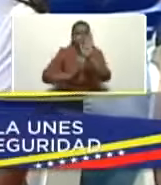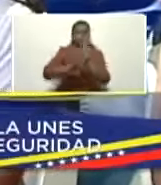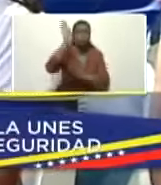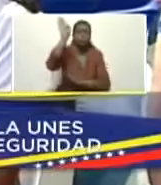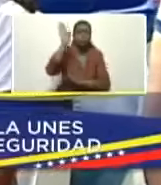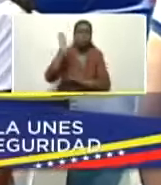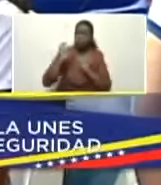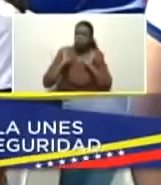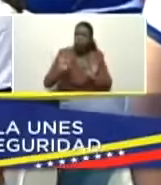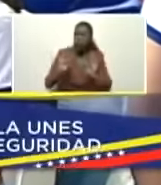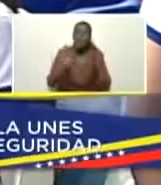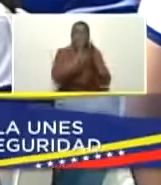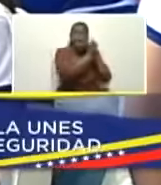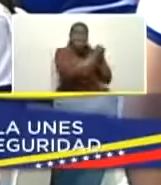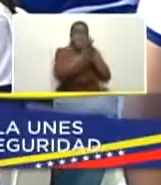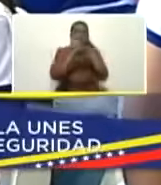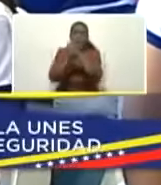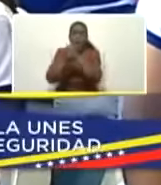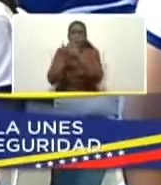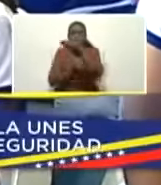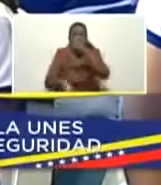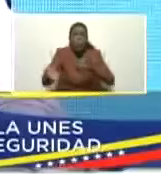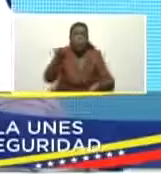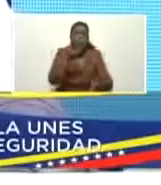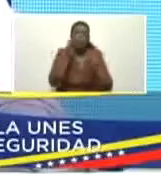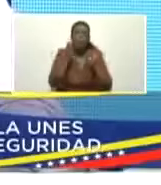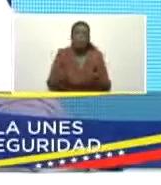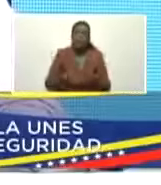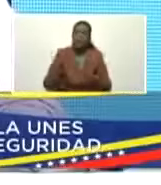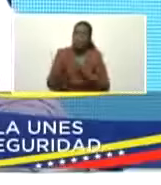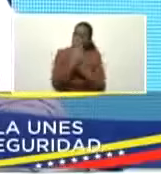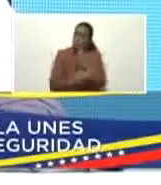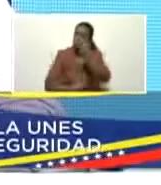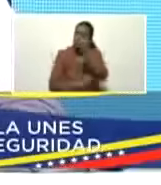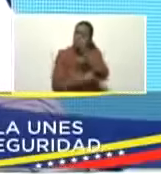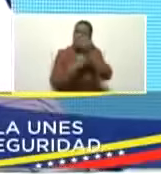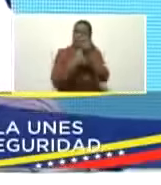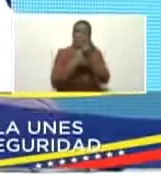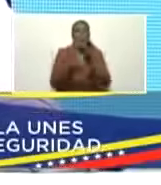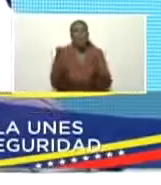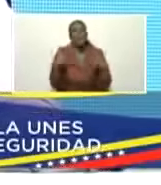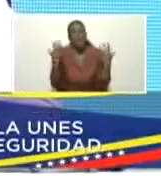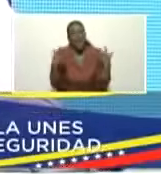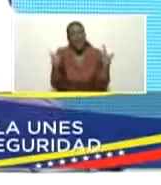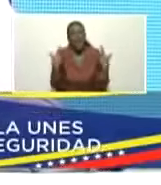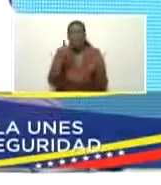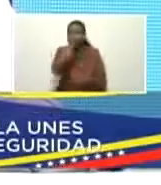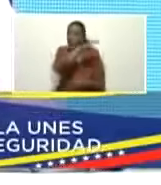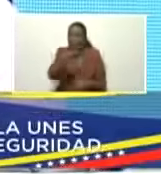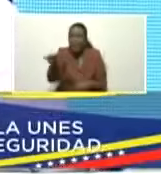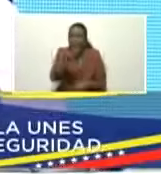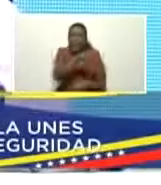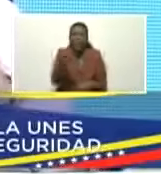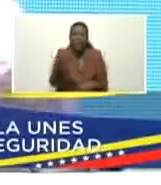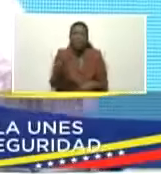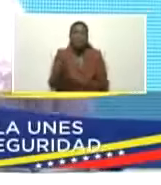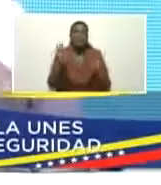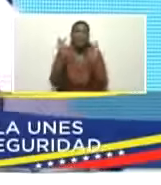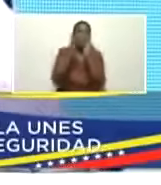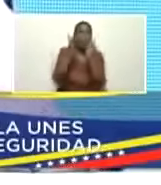la virtud de la amistad y de la solidaridad. Me alegra mucho estar aquí. Voy a hacer un